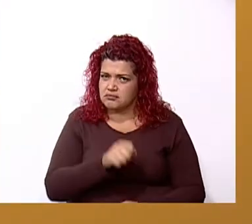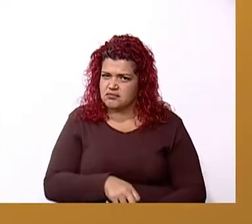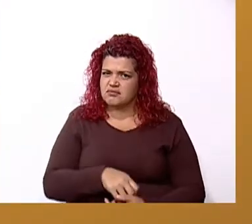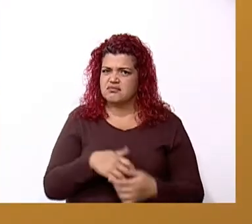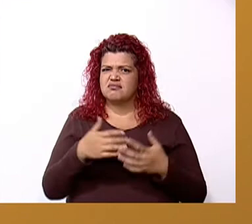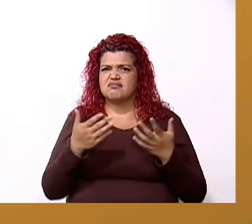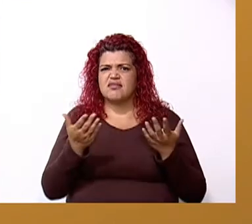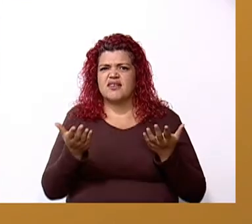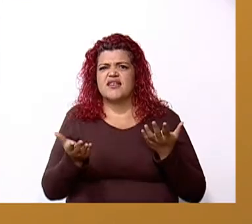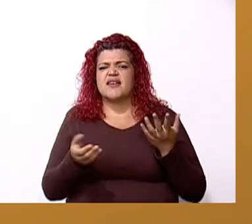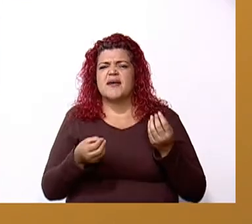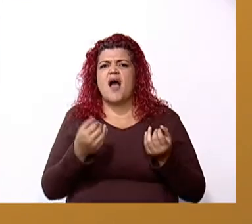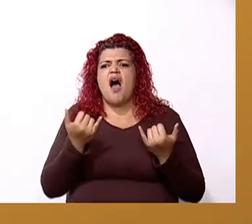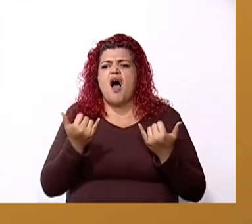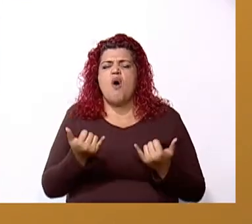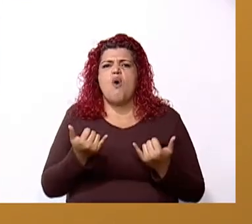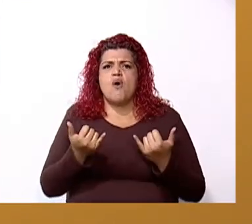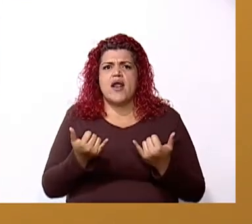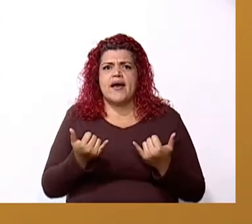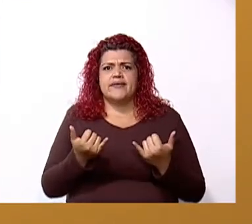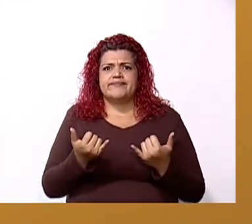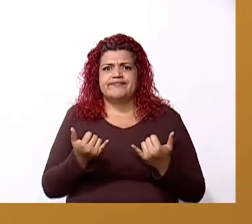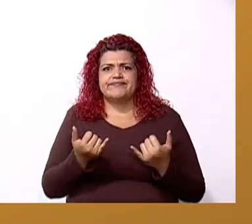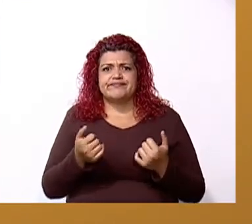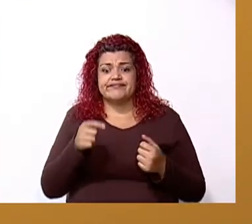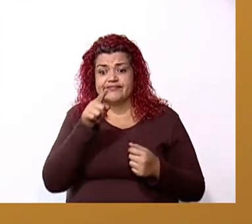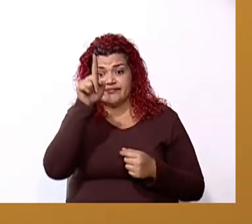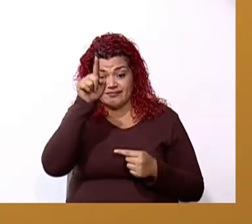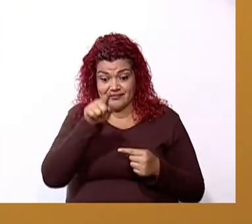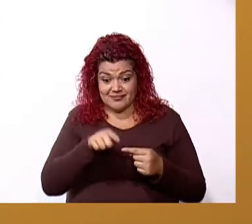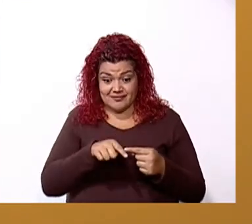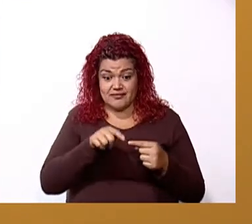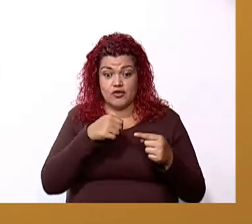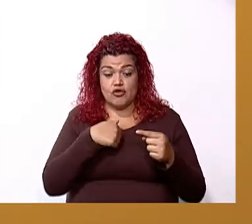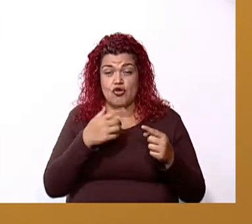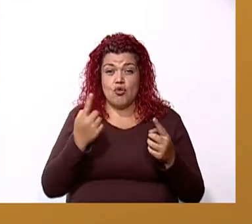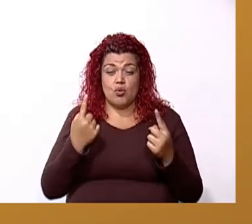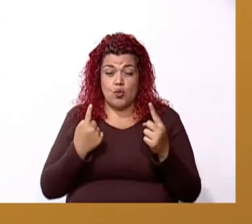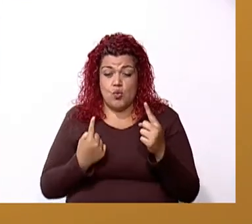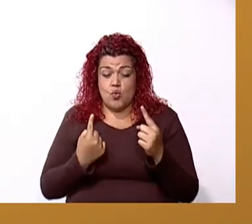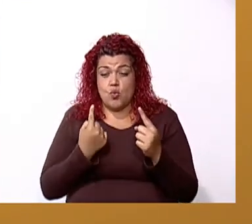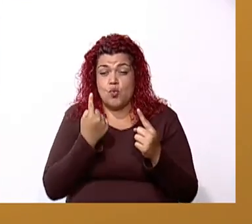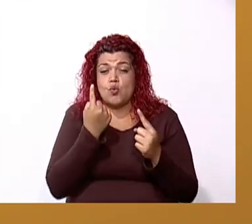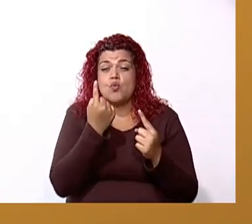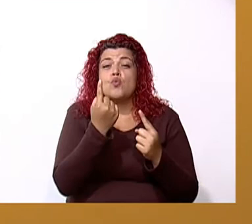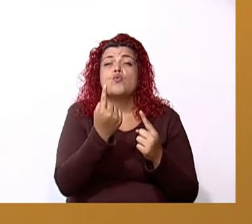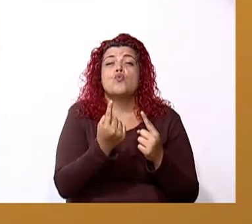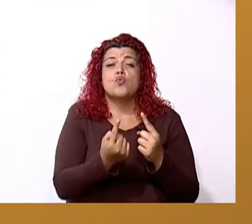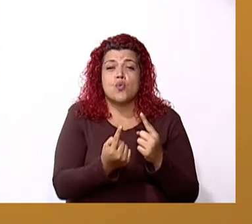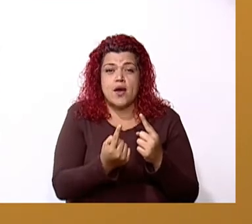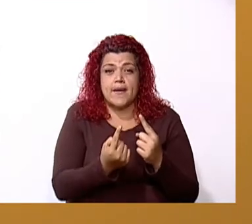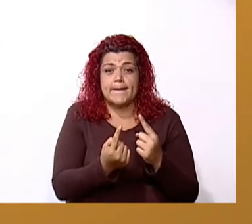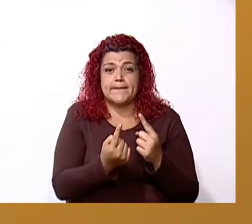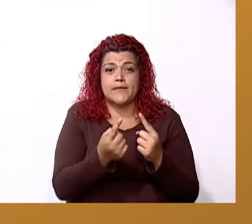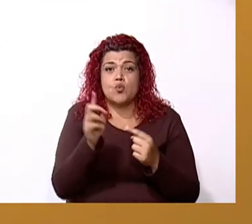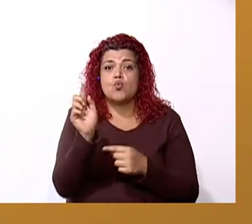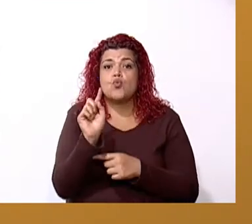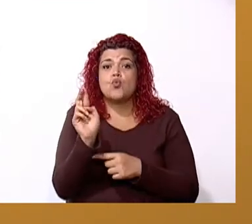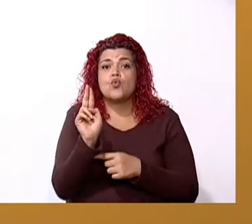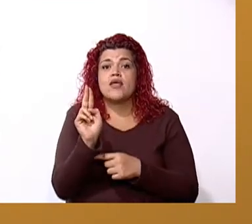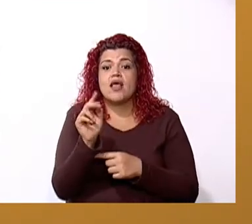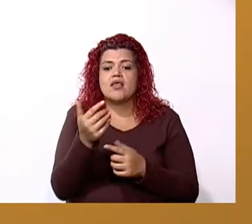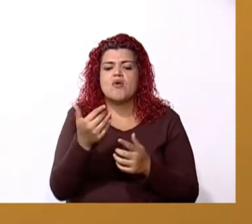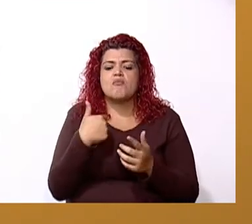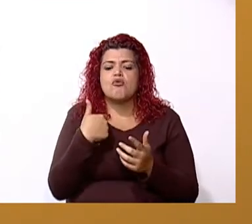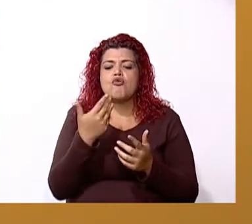¿qué pasará ahora, si a esa cantidad le agrego una unidad, que era lo que le hacía falta, que fue lo que obtuvo en